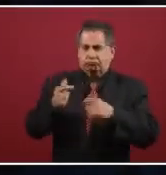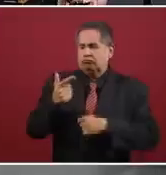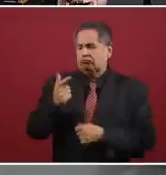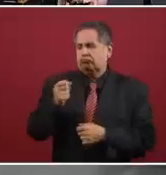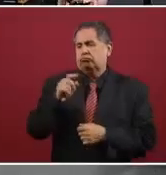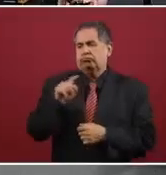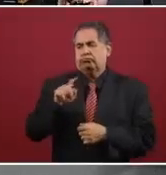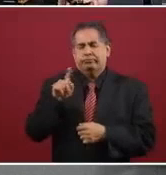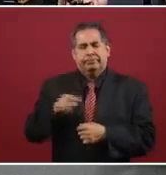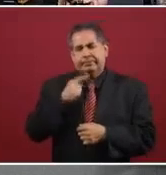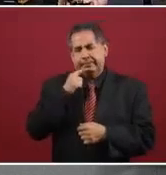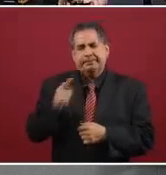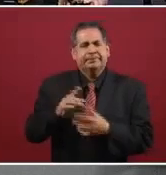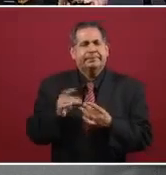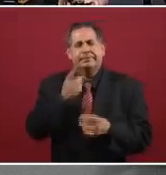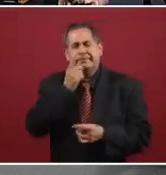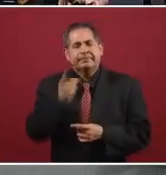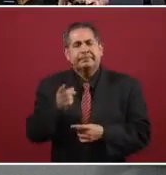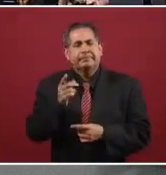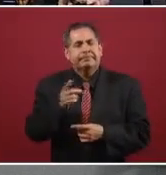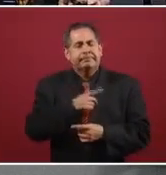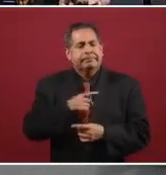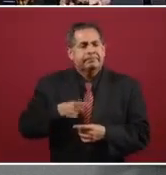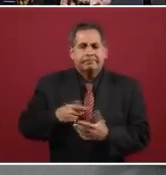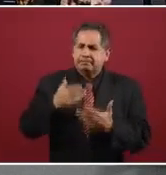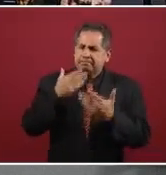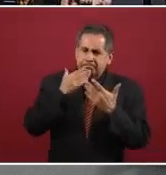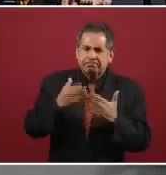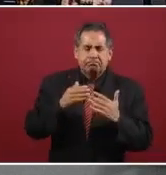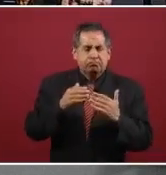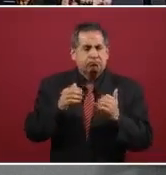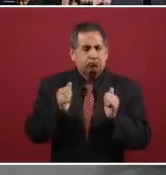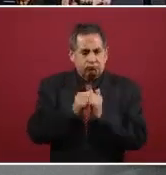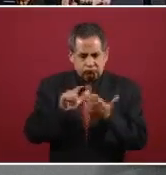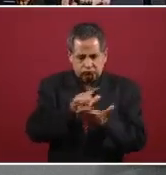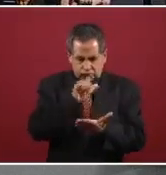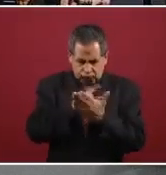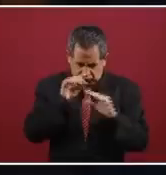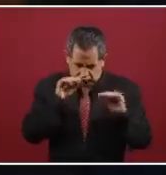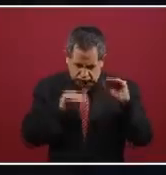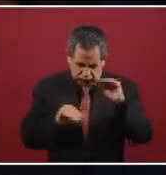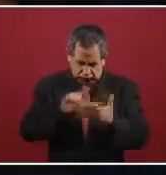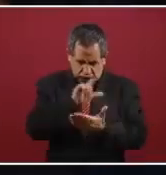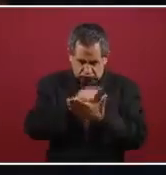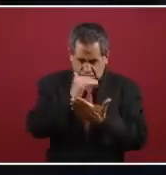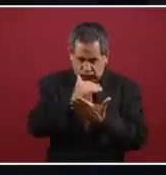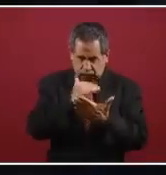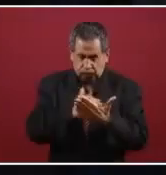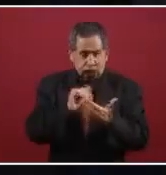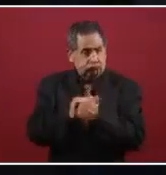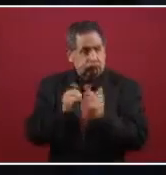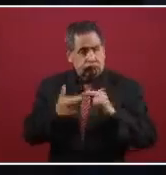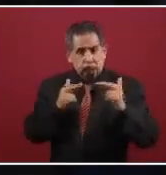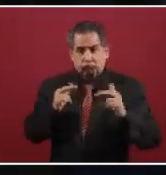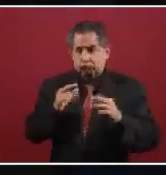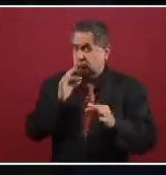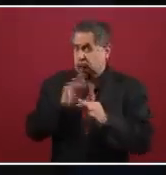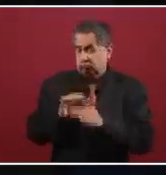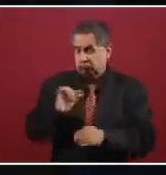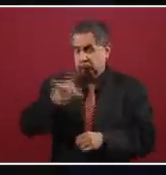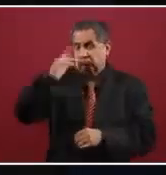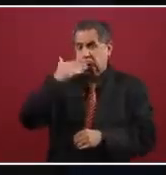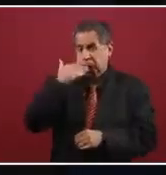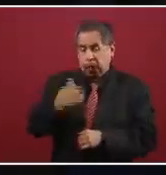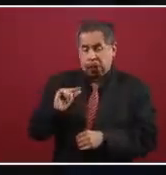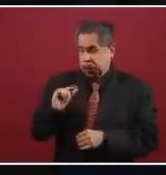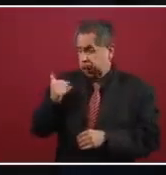Gálvez, que se dé tan buen tratamiento jurídico al aspecto jurídico de Relaciones Exteriores, que ha brillado, como lo